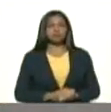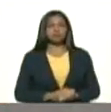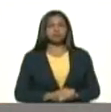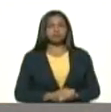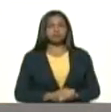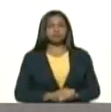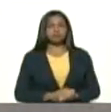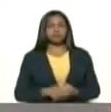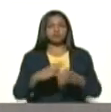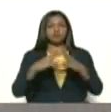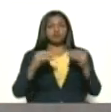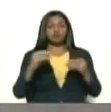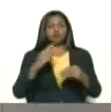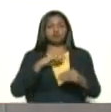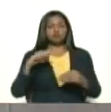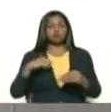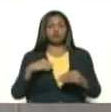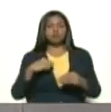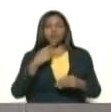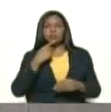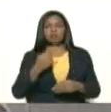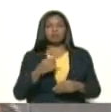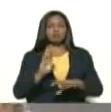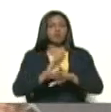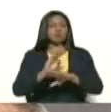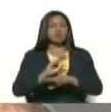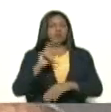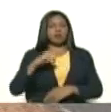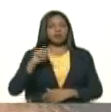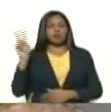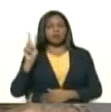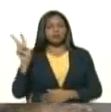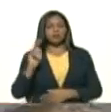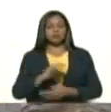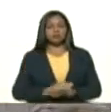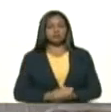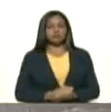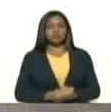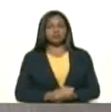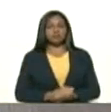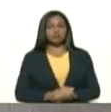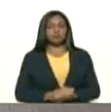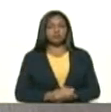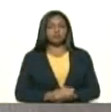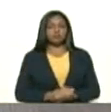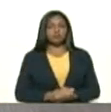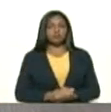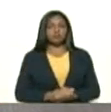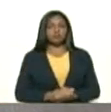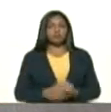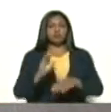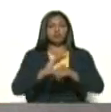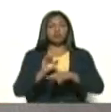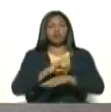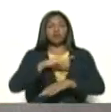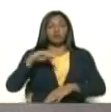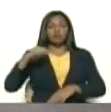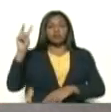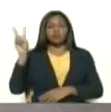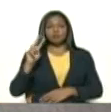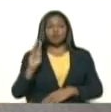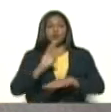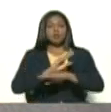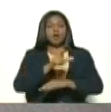Y todo lo hemos hecho por proteger a Venezuela, por cuidar nuestra Venezuela, por cuidar